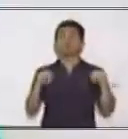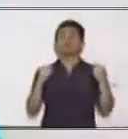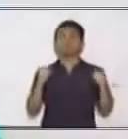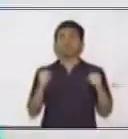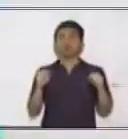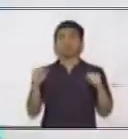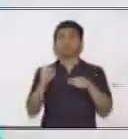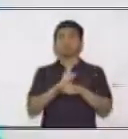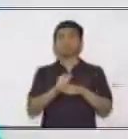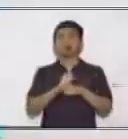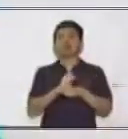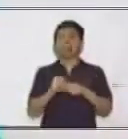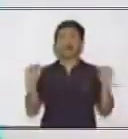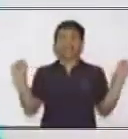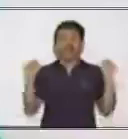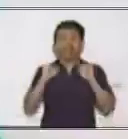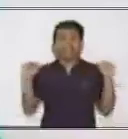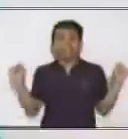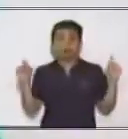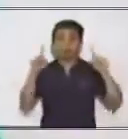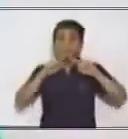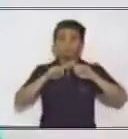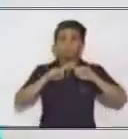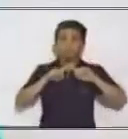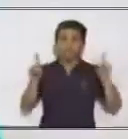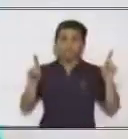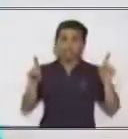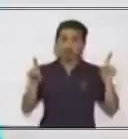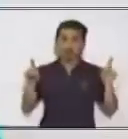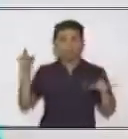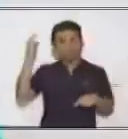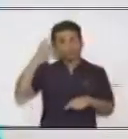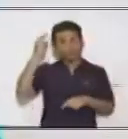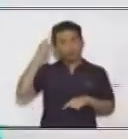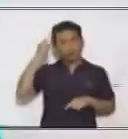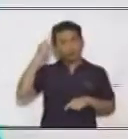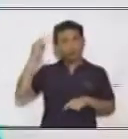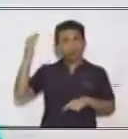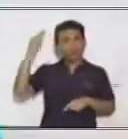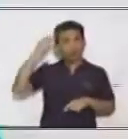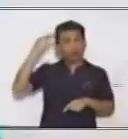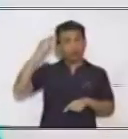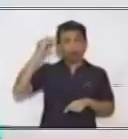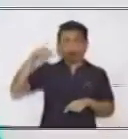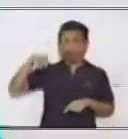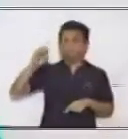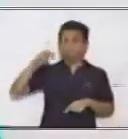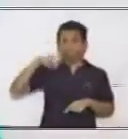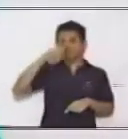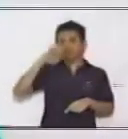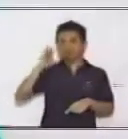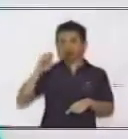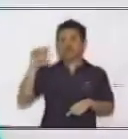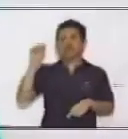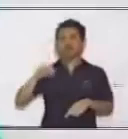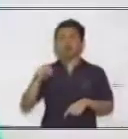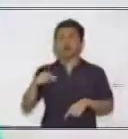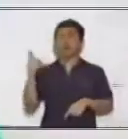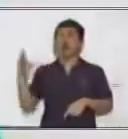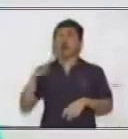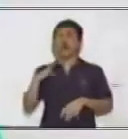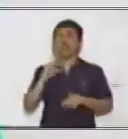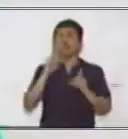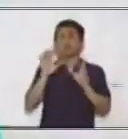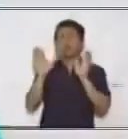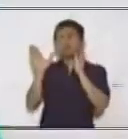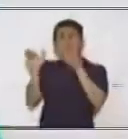Y hay una parte bien importante de la ciencia que se llama neurociencia y nos ayuda a ejercitar